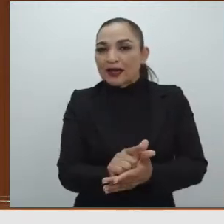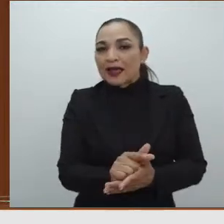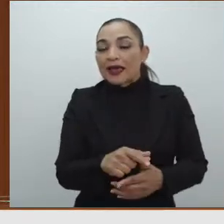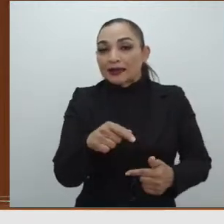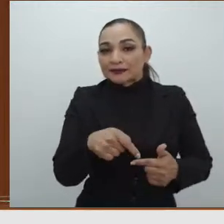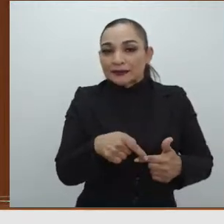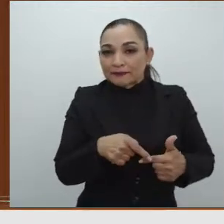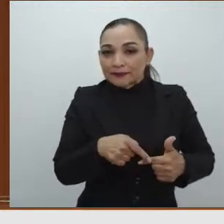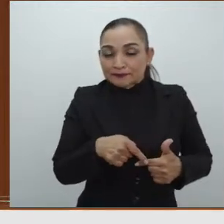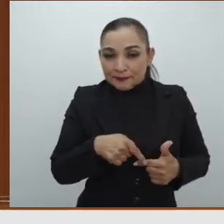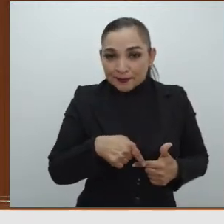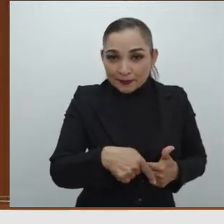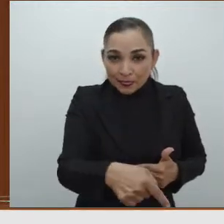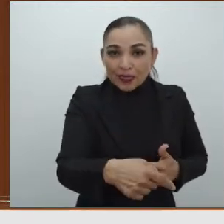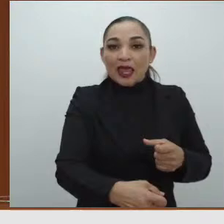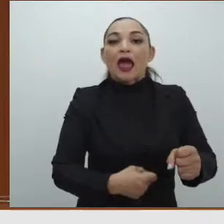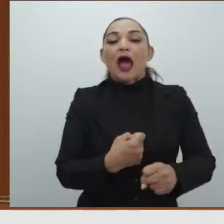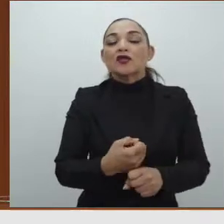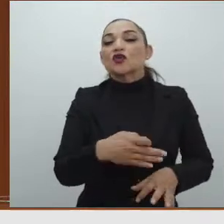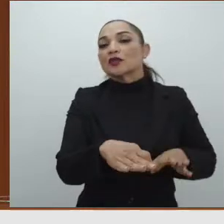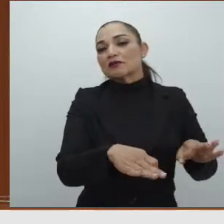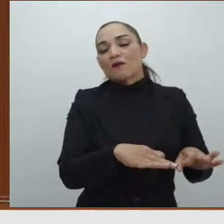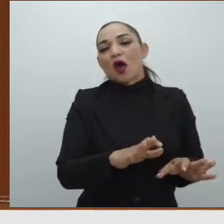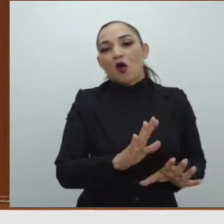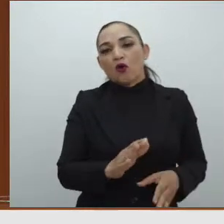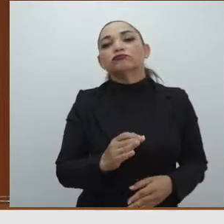ya transitamos.